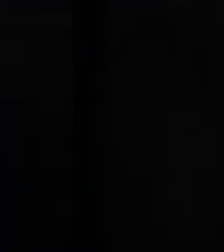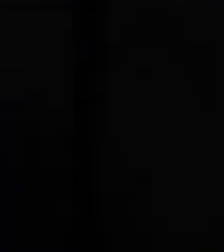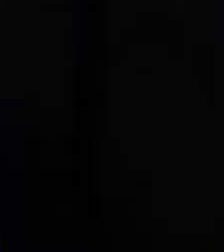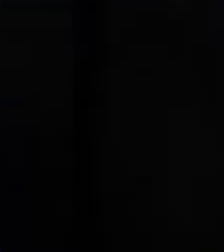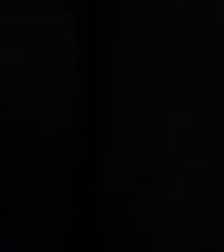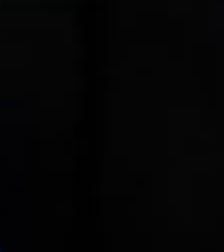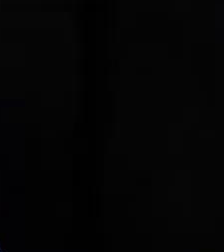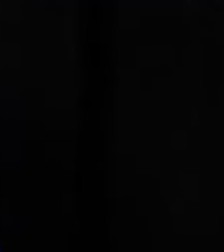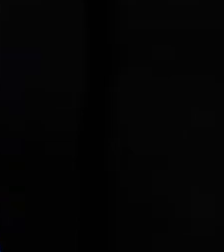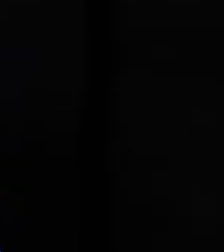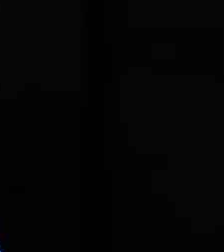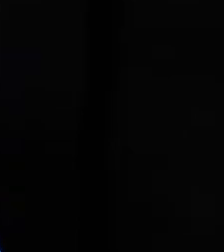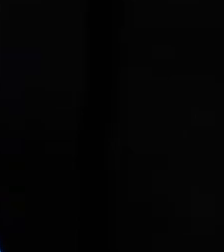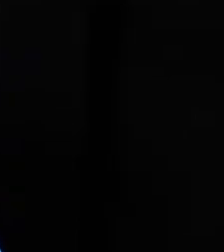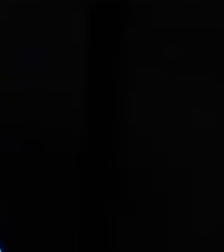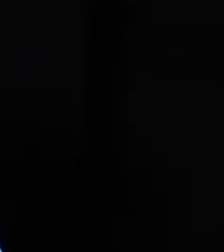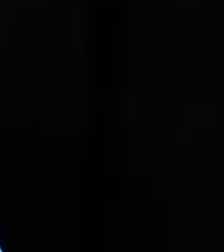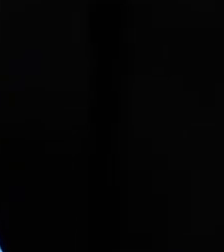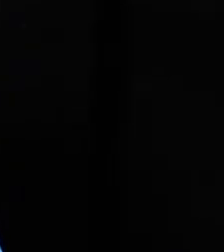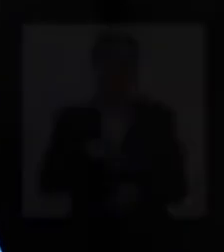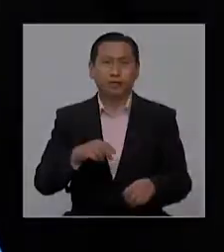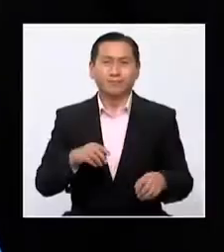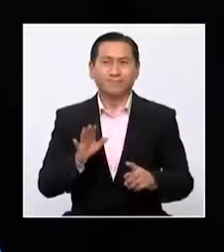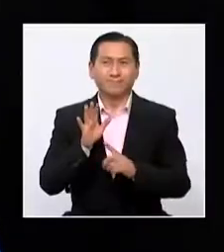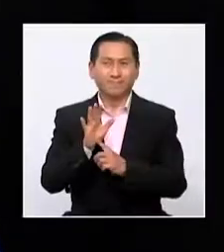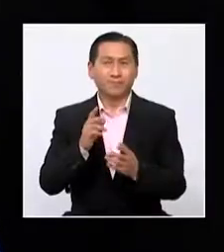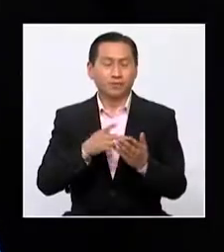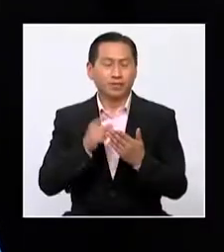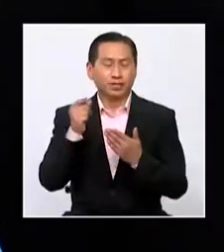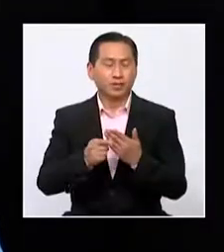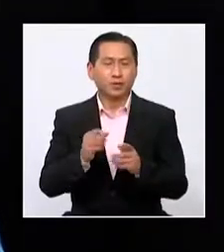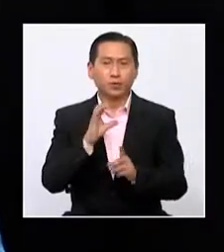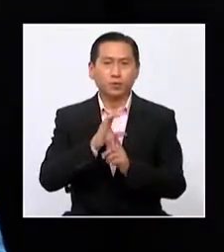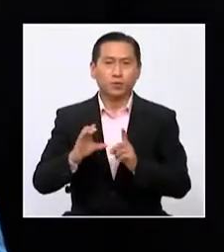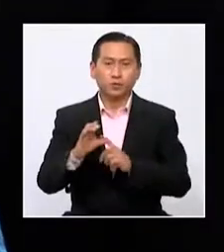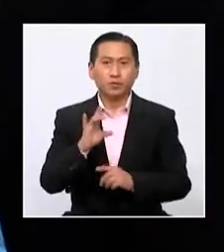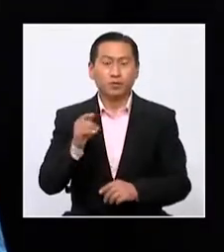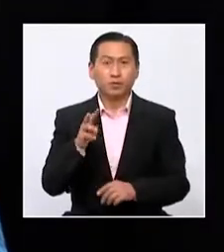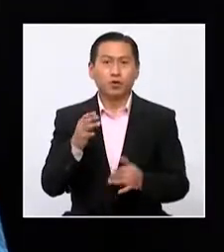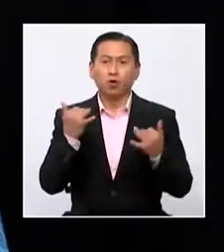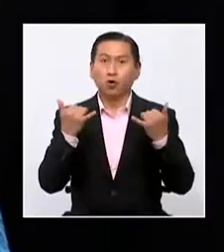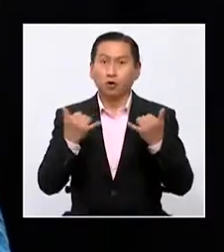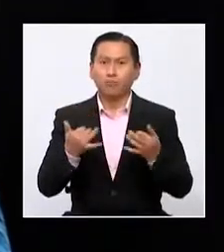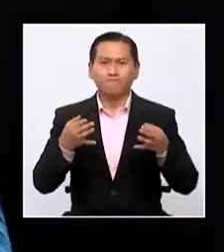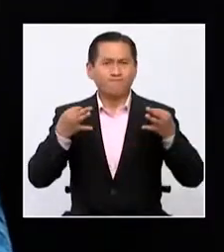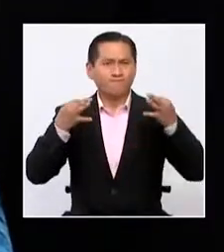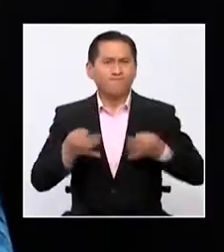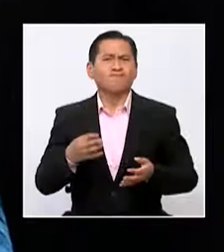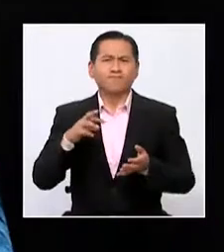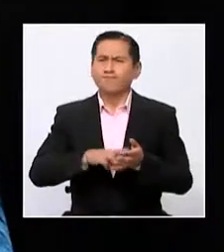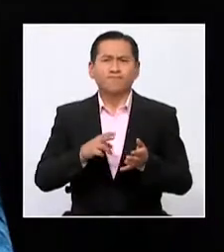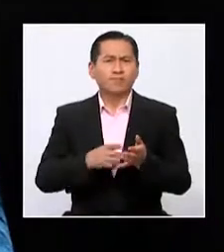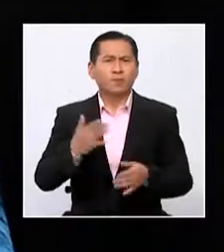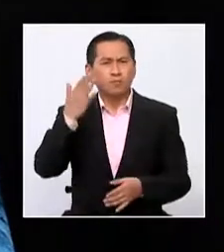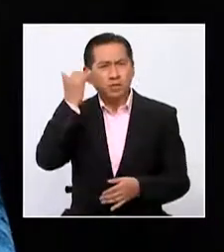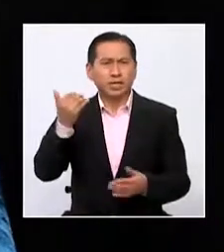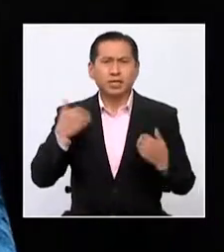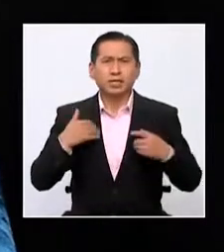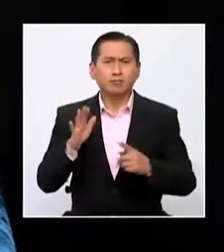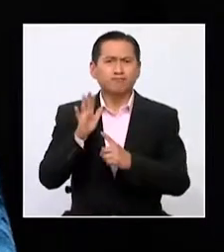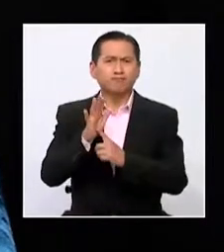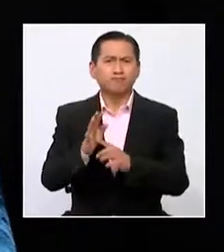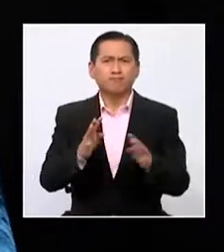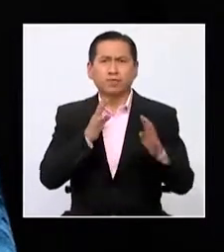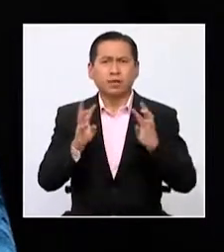bienvenidos, buenas tardes. Gracias por estar en compañía de nuestro programa Culturas BTV. Hoy se viste de gala precisamente porque vamos a tener la posibilidad de